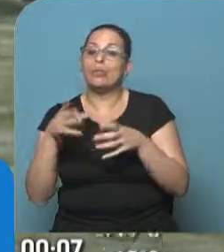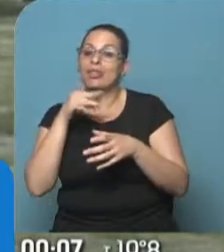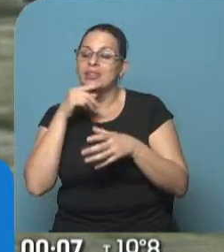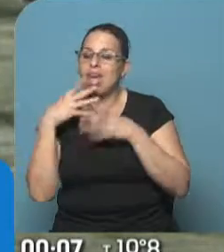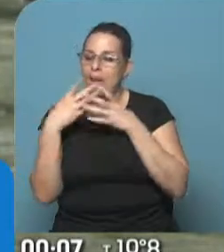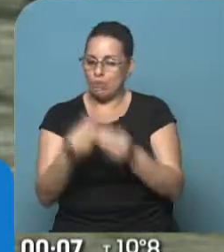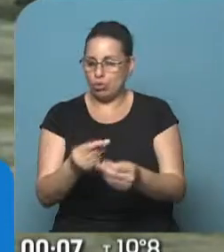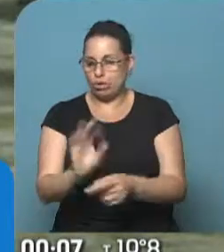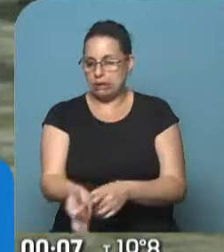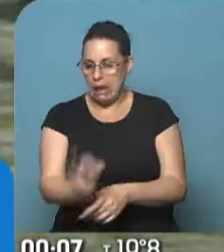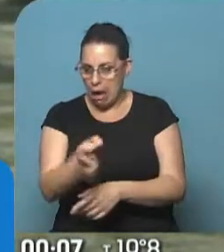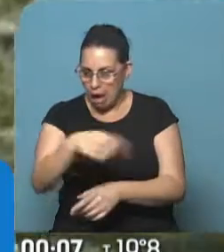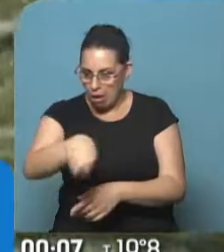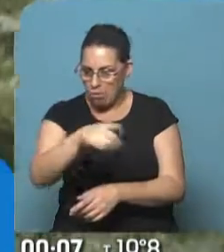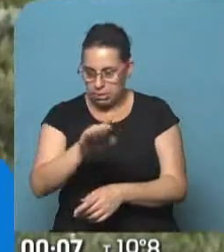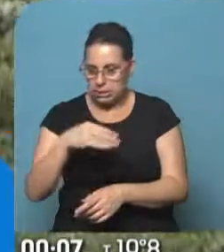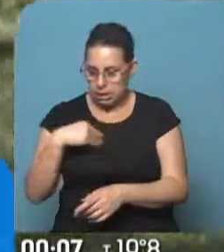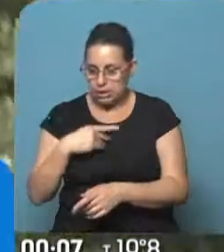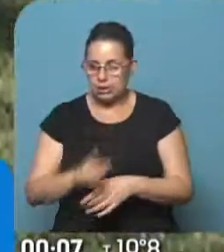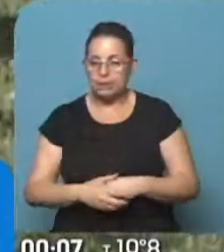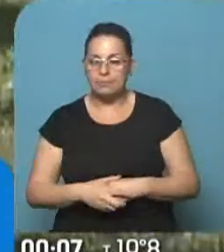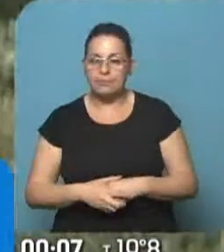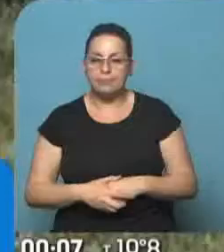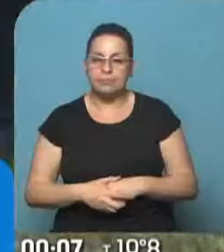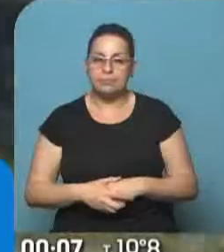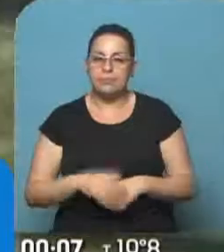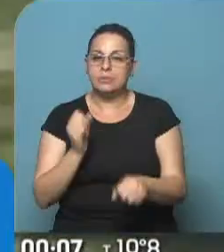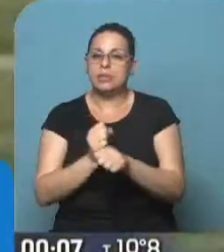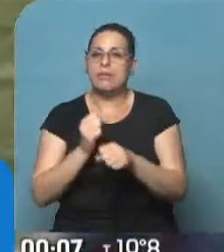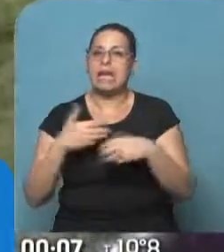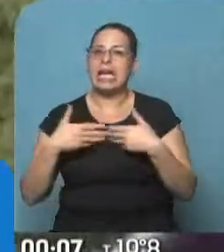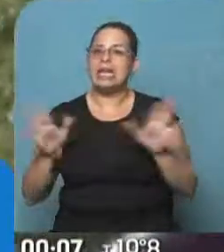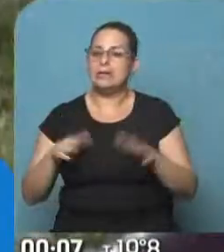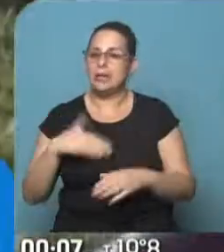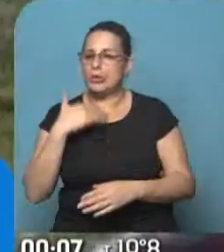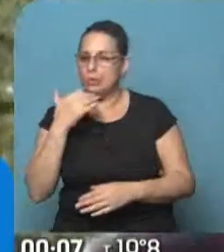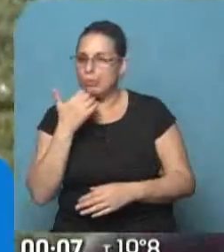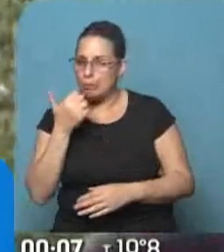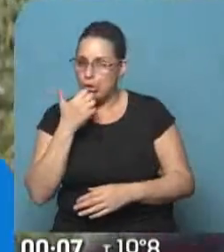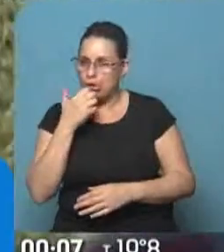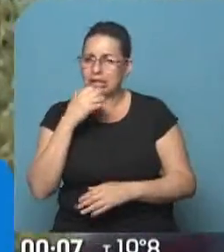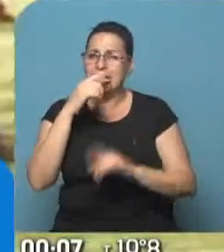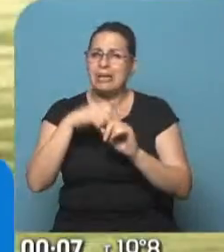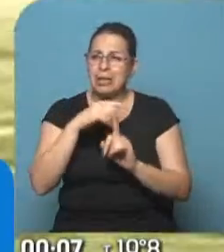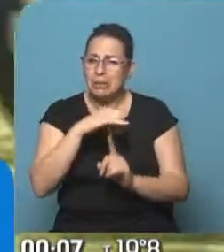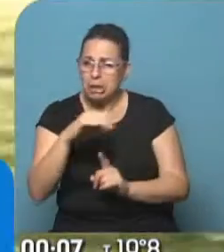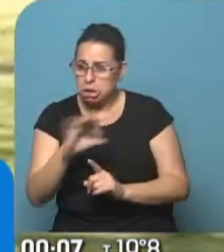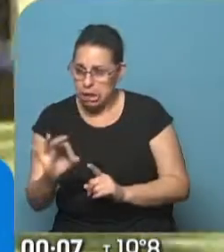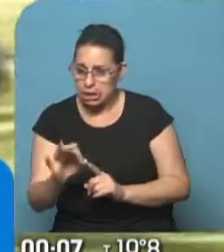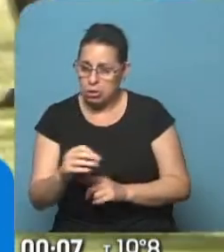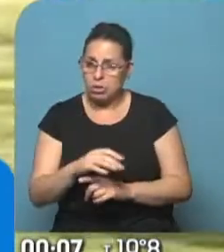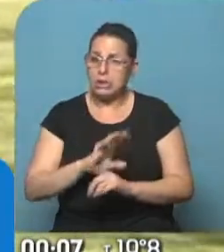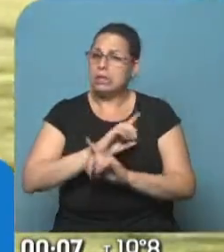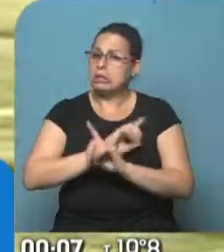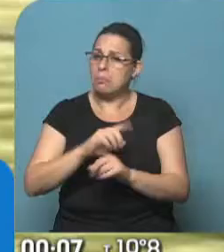Lo saben, lo sienten y por eso trabajan con libertad. No les importa el grado bajo cero y que haya